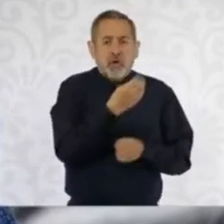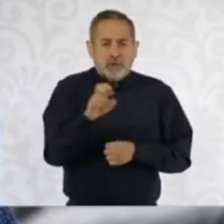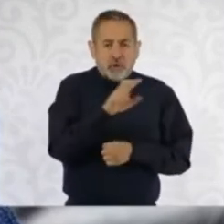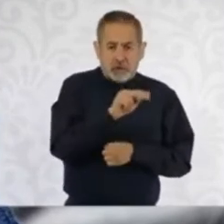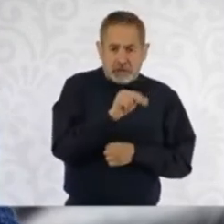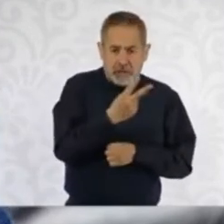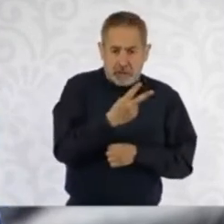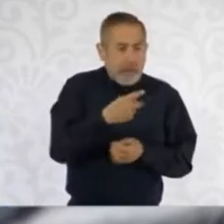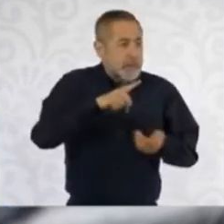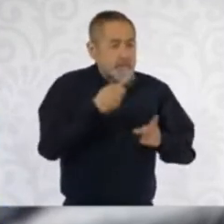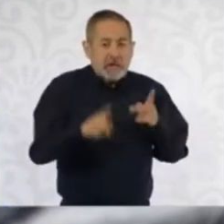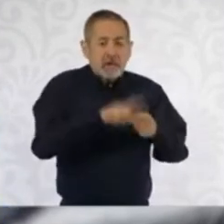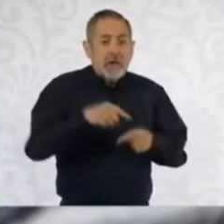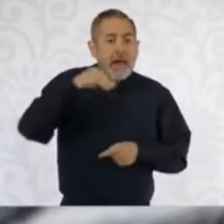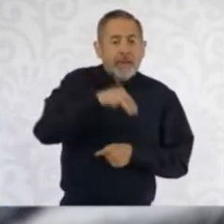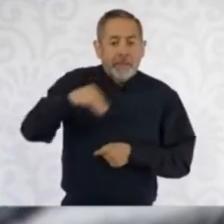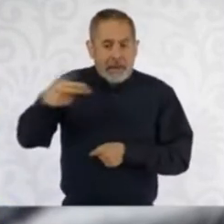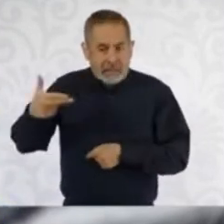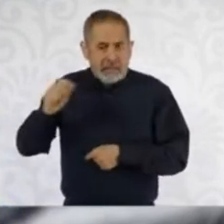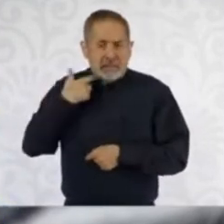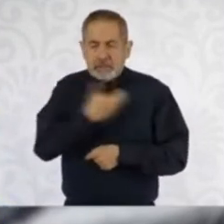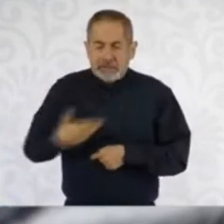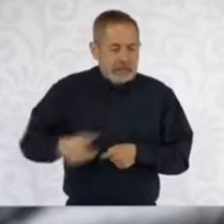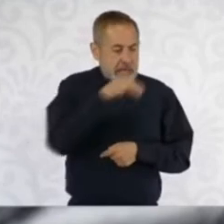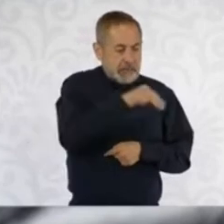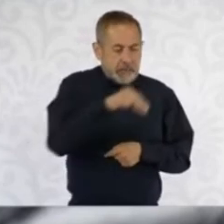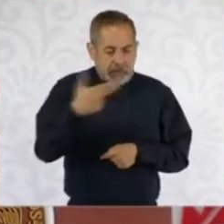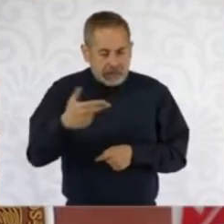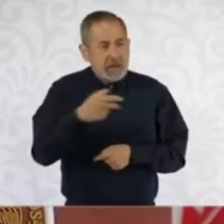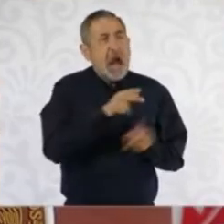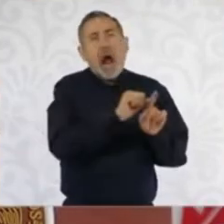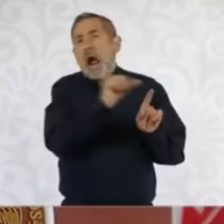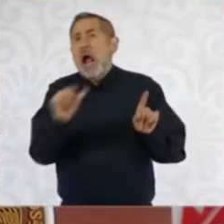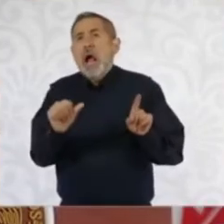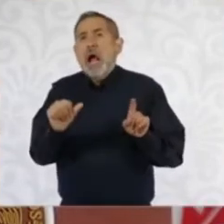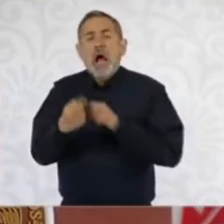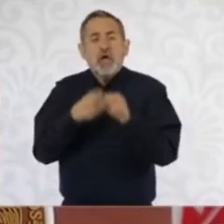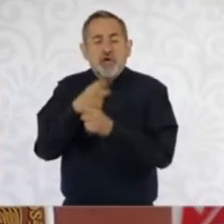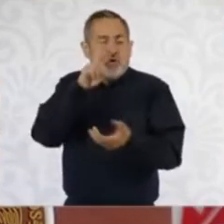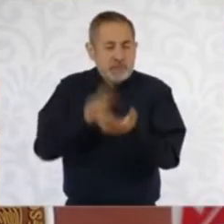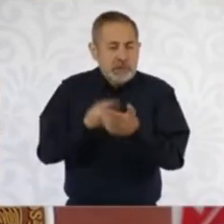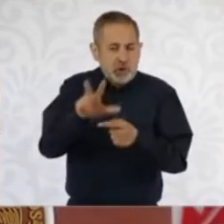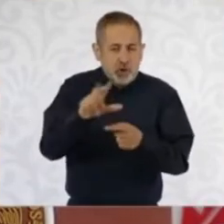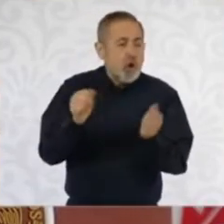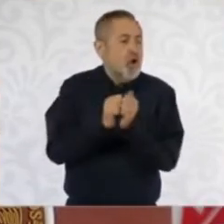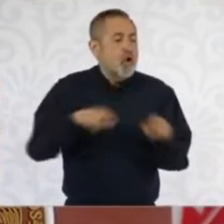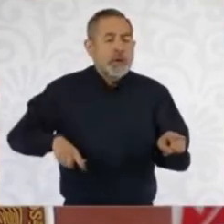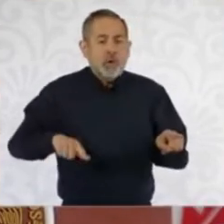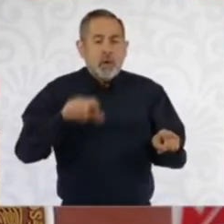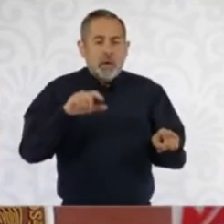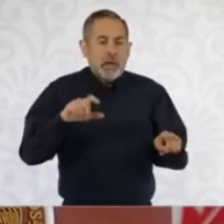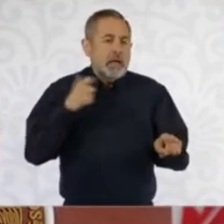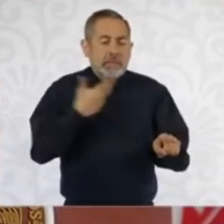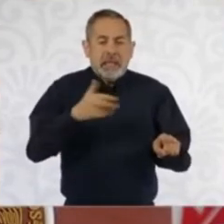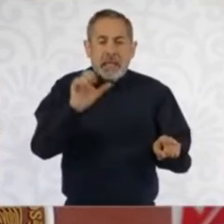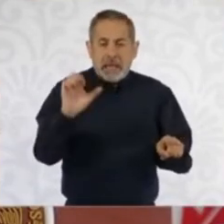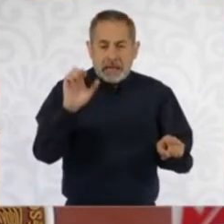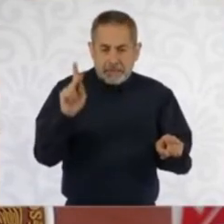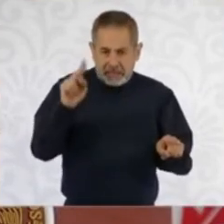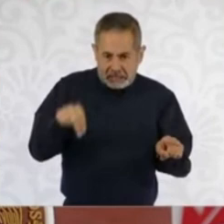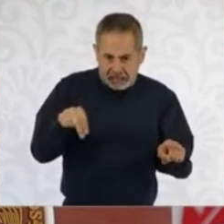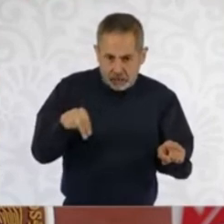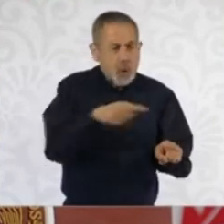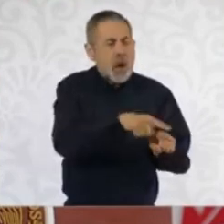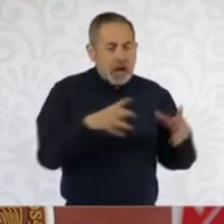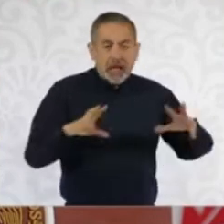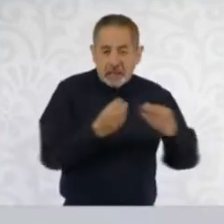1982 con Miguel de la Madrid hasta el 2018 con el gobierno de Peña Nieto. Fueron